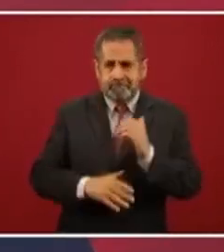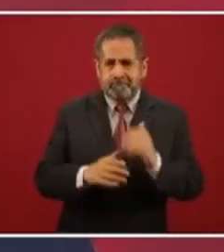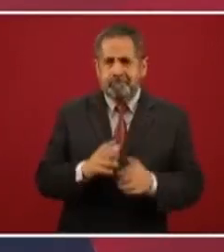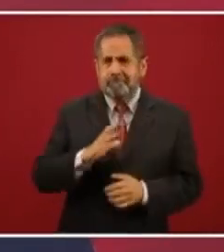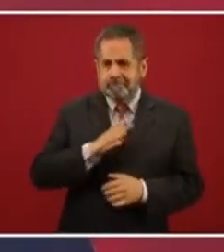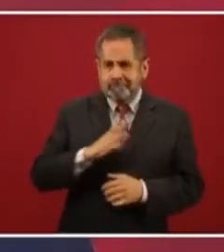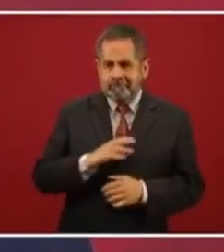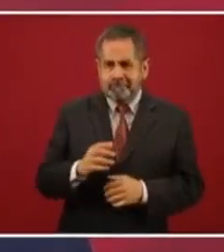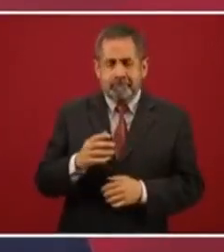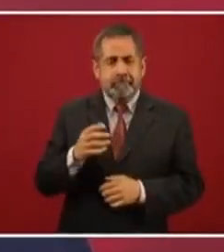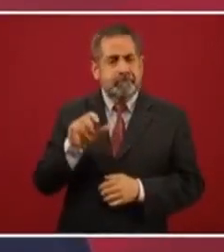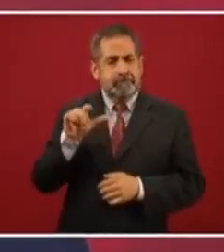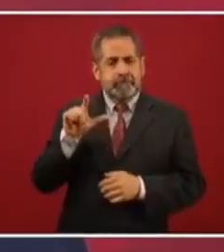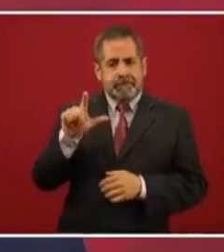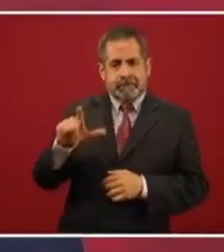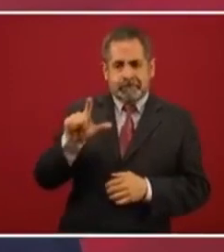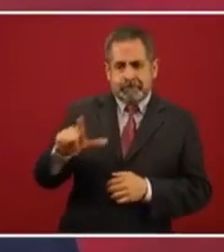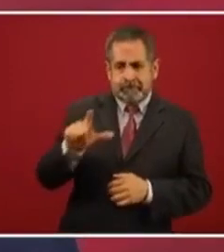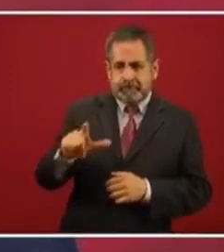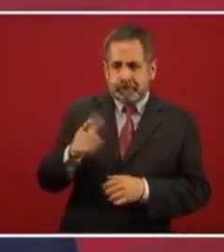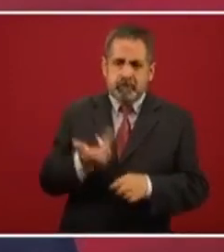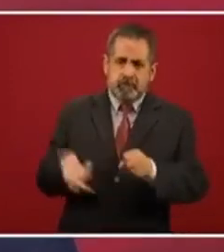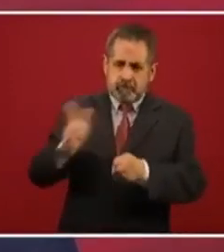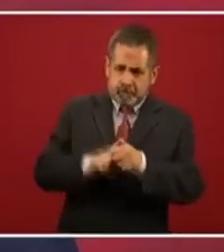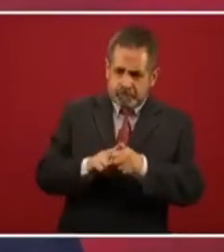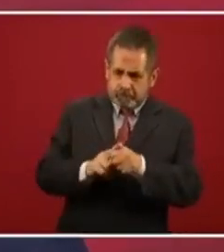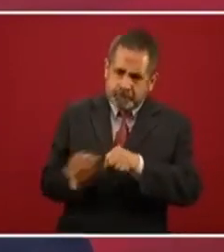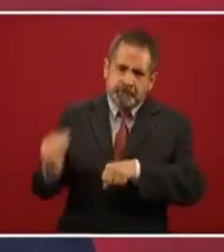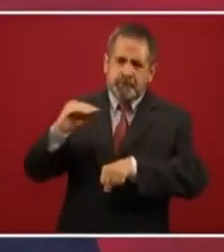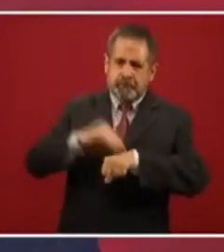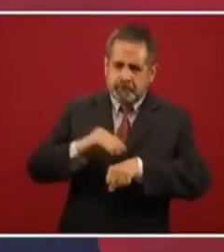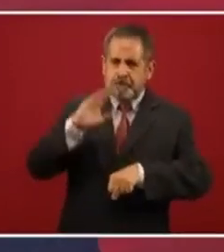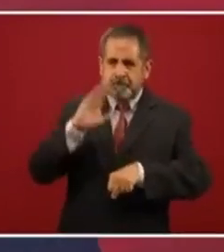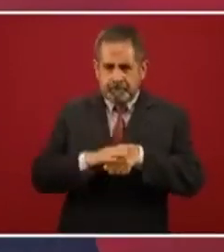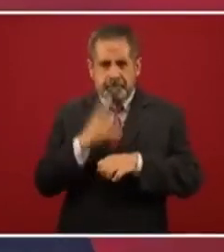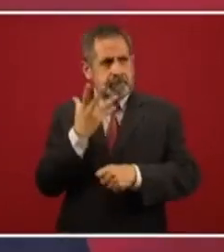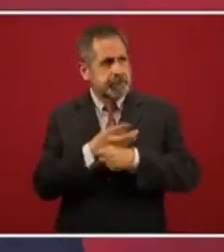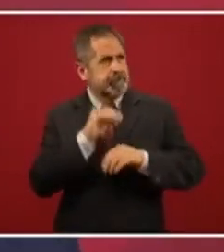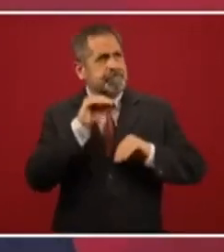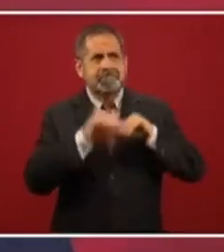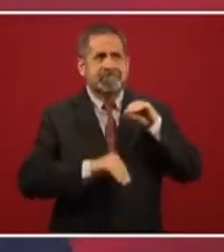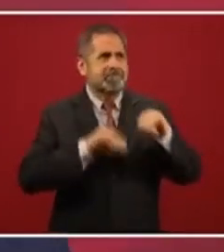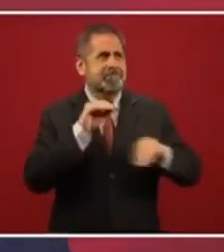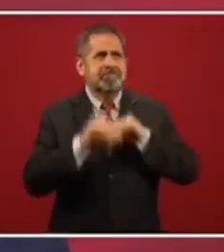tener 17 hospitales más que se van a equipar